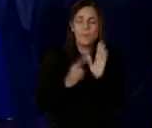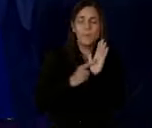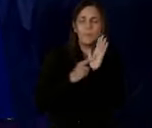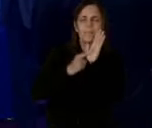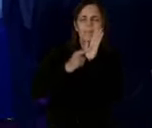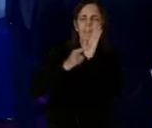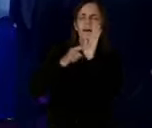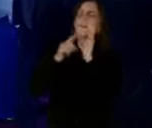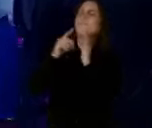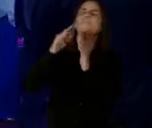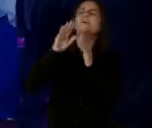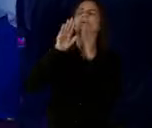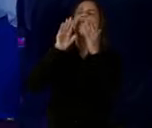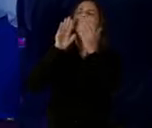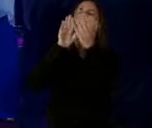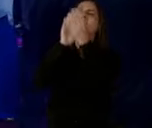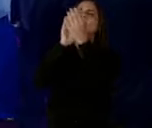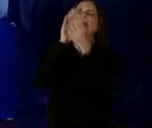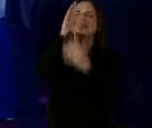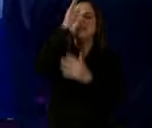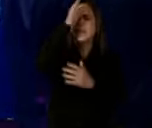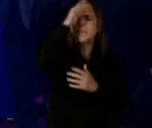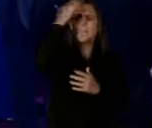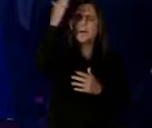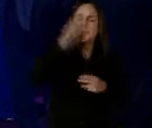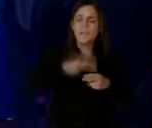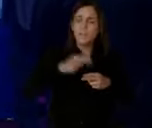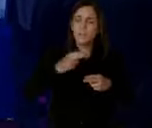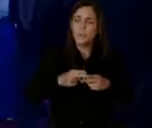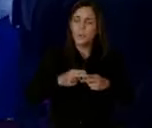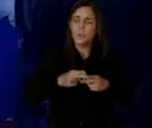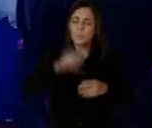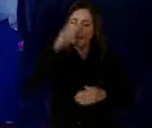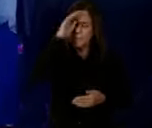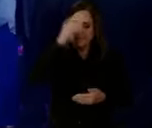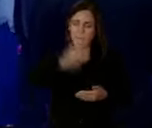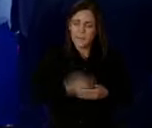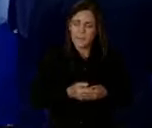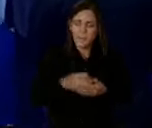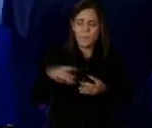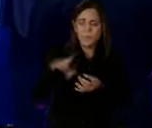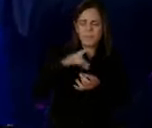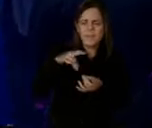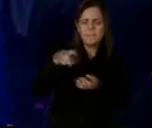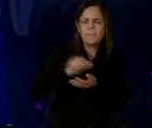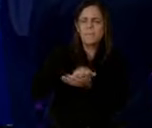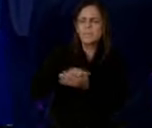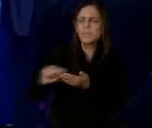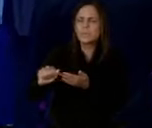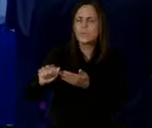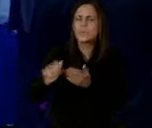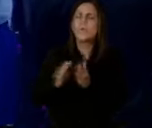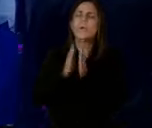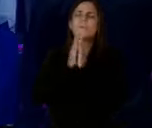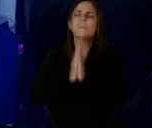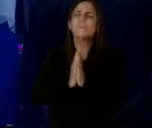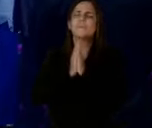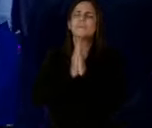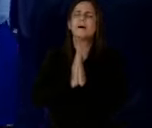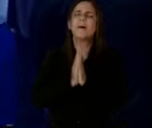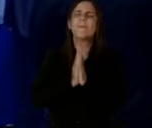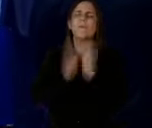el nombre del Hijo, del Espíritu Santo, Señor, clamemos y pidamos, Señor, un milagro, mi Dios amado.